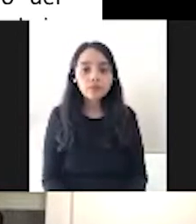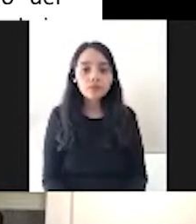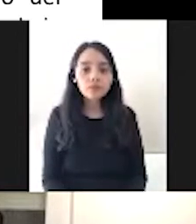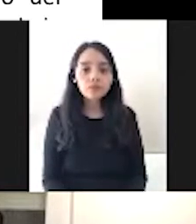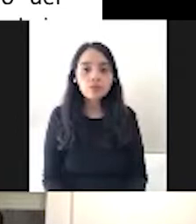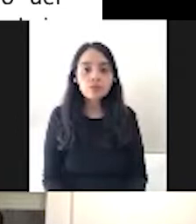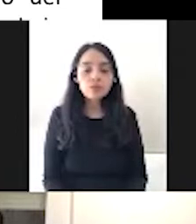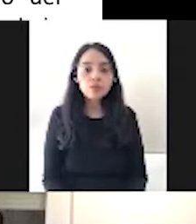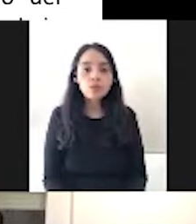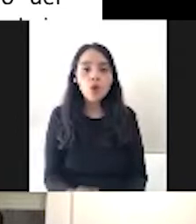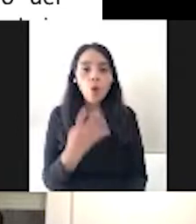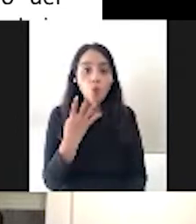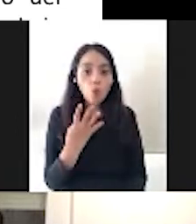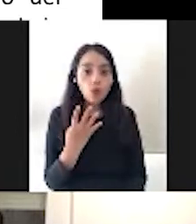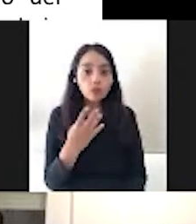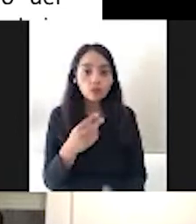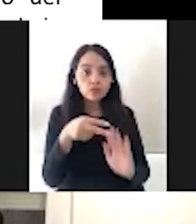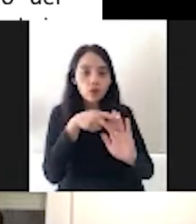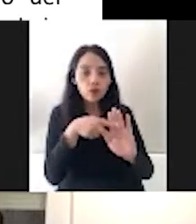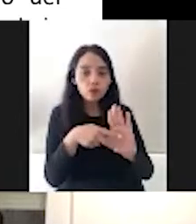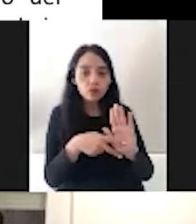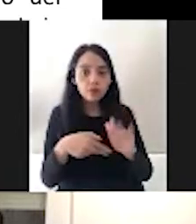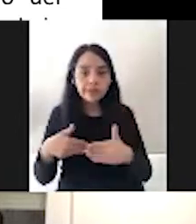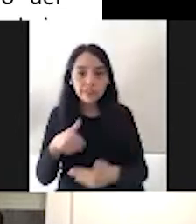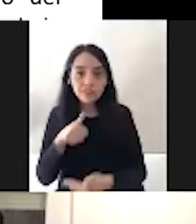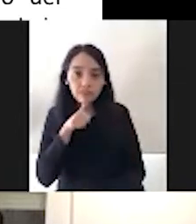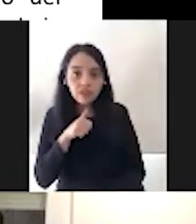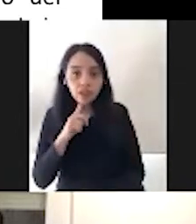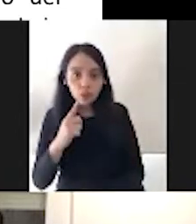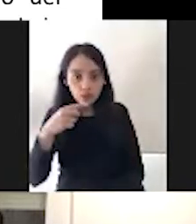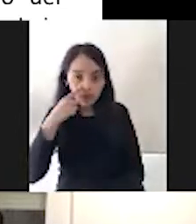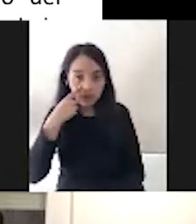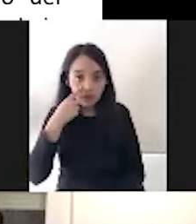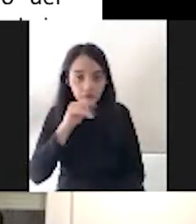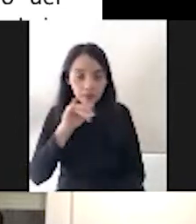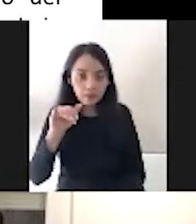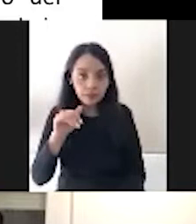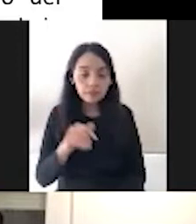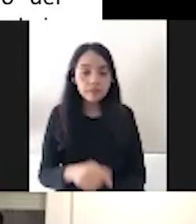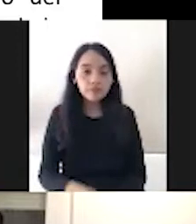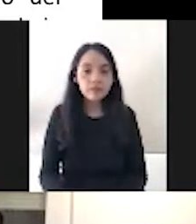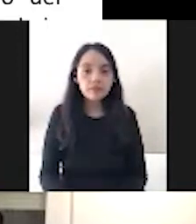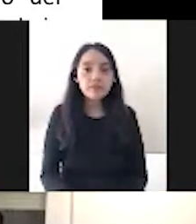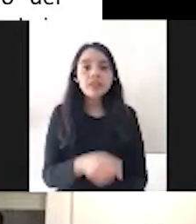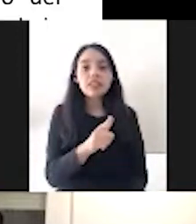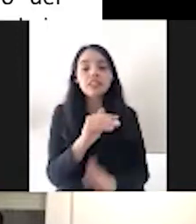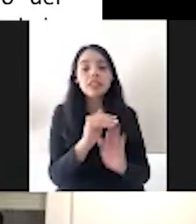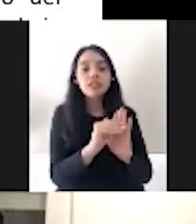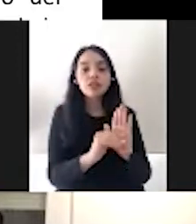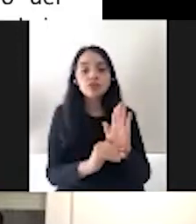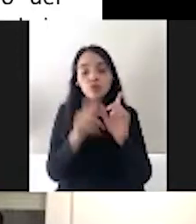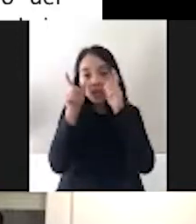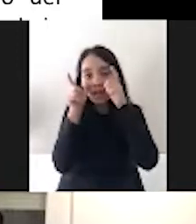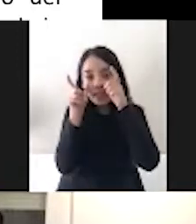normativas, y si bien falta una que la vamos a hablar posteriormente, que son las estructuras que regulan,